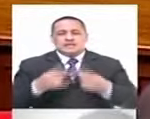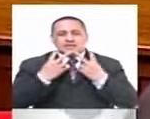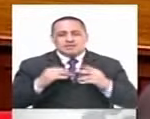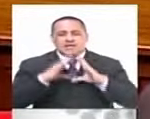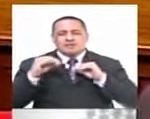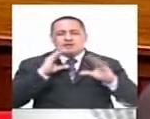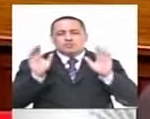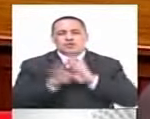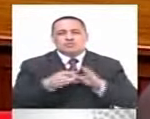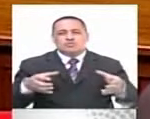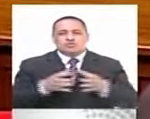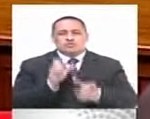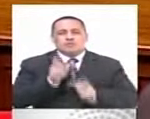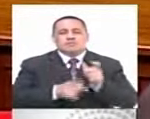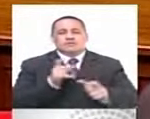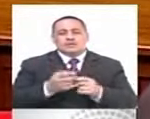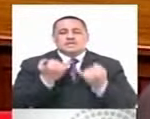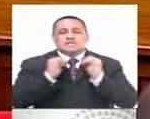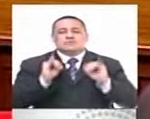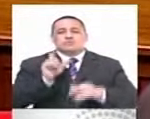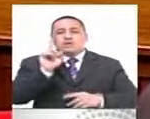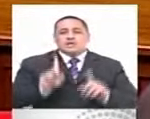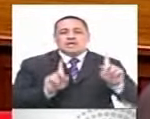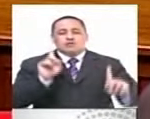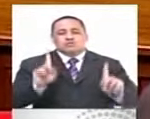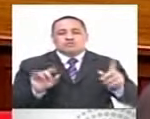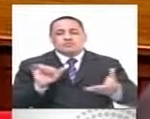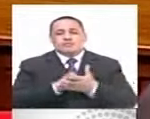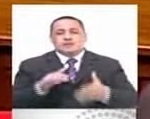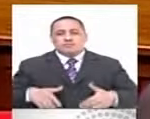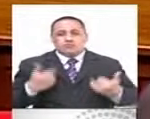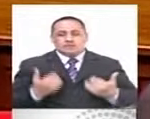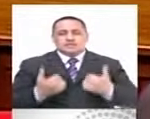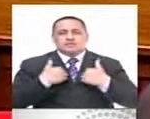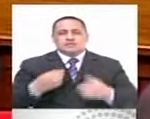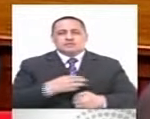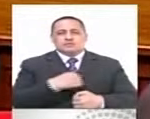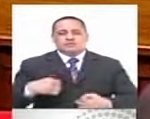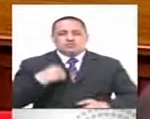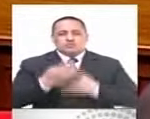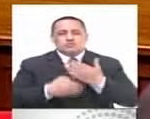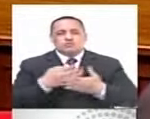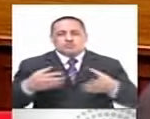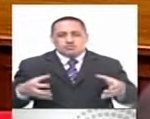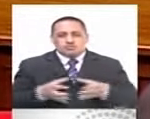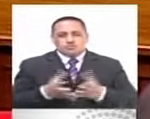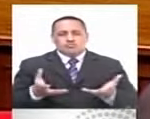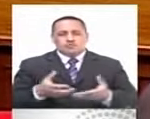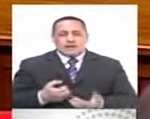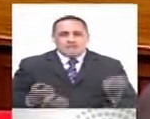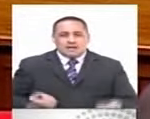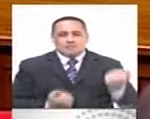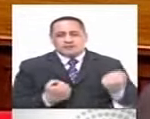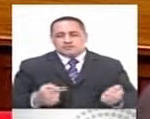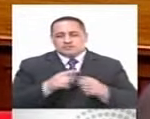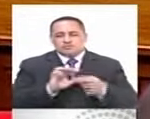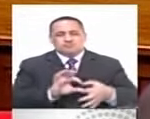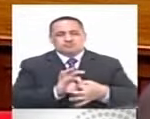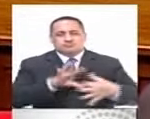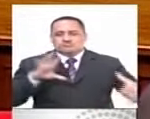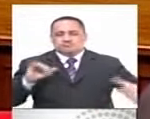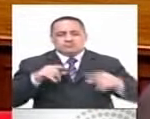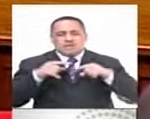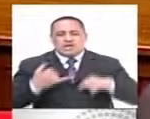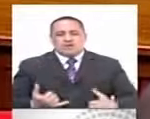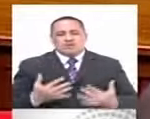haber habido de parte de personas individuales para poder contar con un ministro de Producción, pero Acción Popular deslinda en